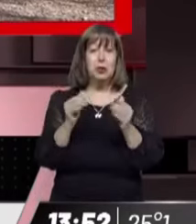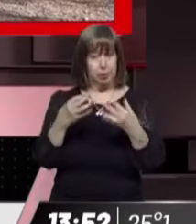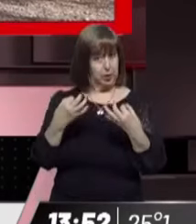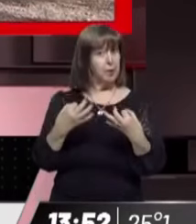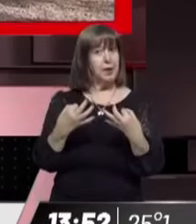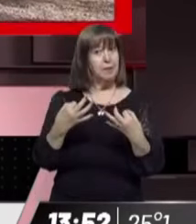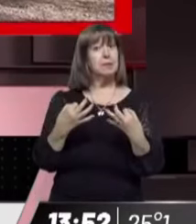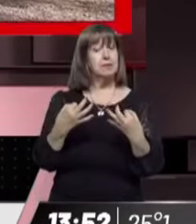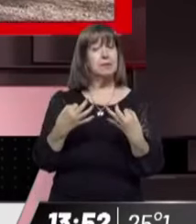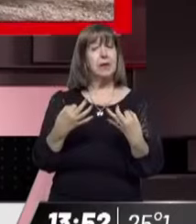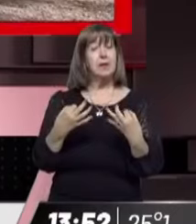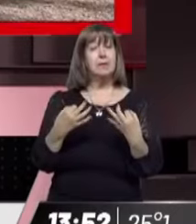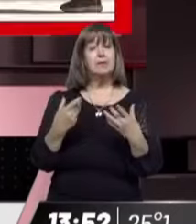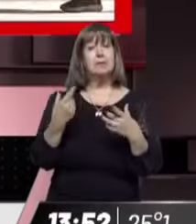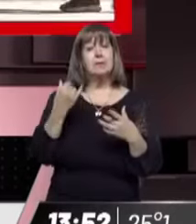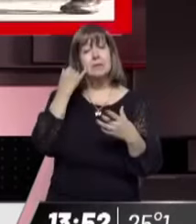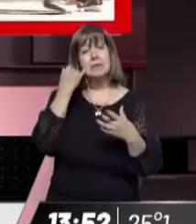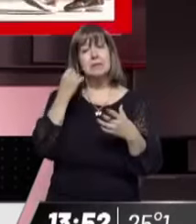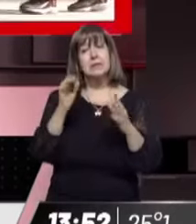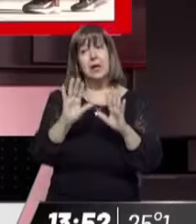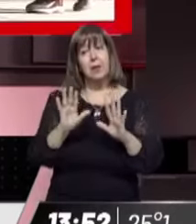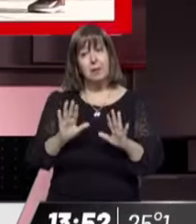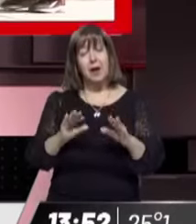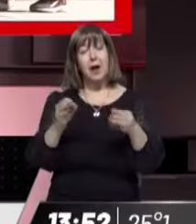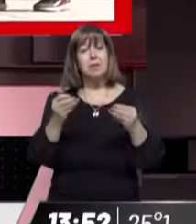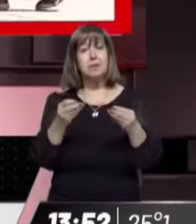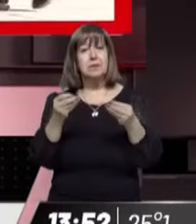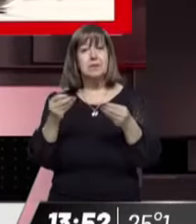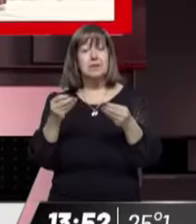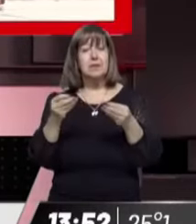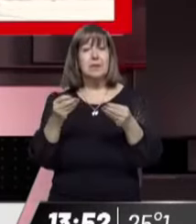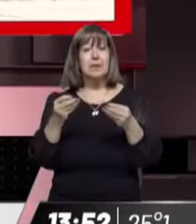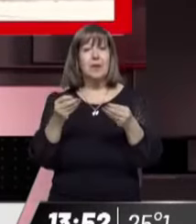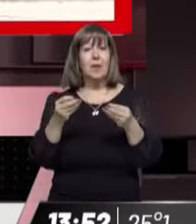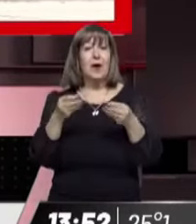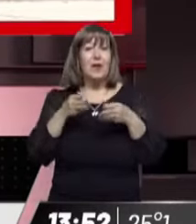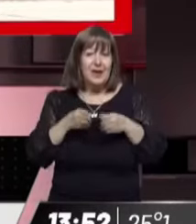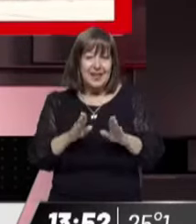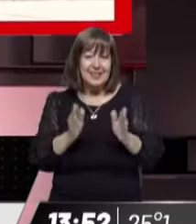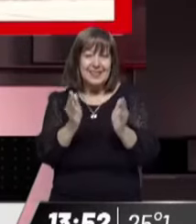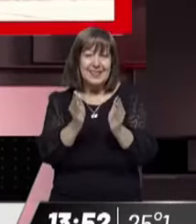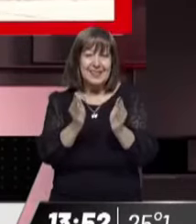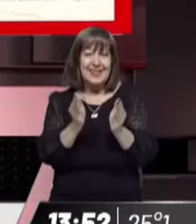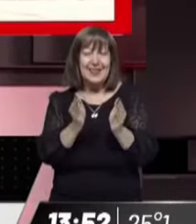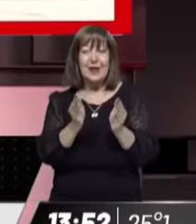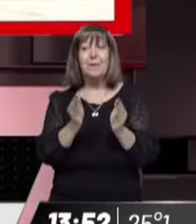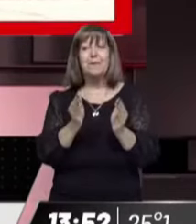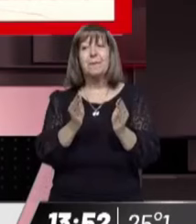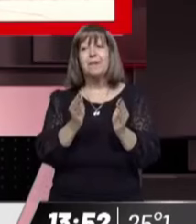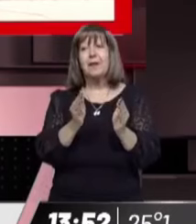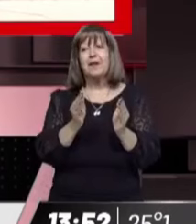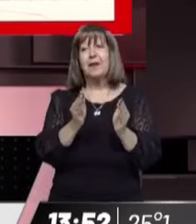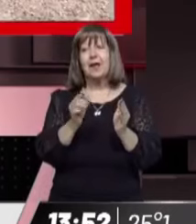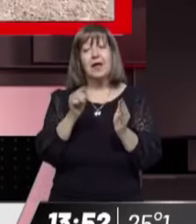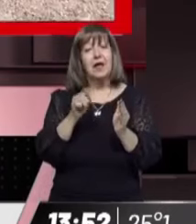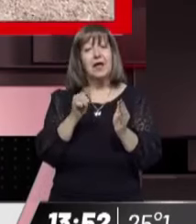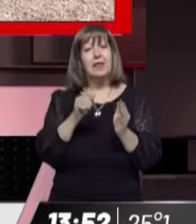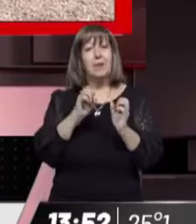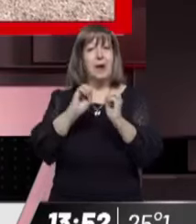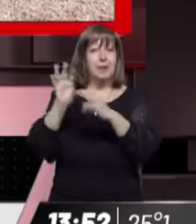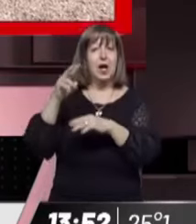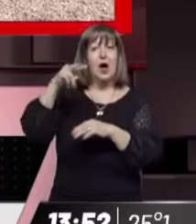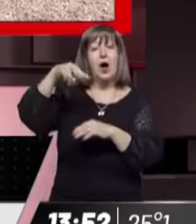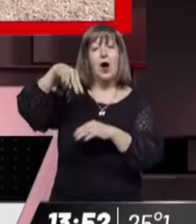se hizo lo necesario que se le haga a cualquier recién nacido de estas características y se